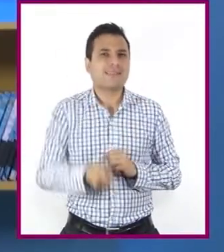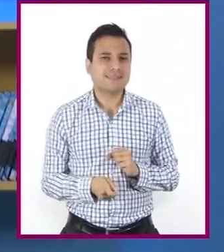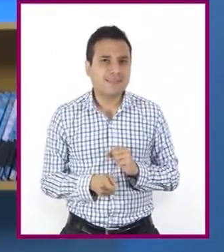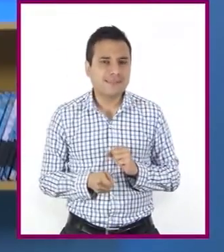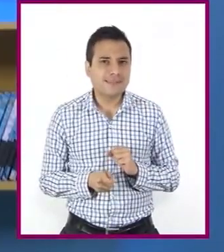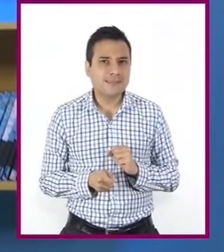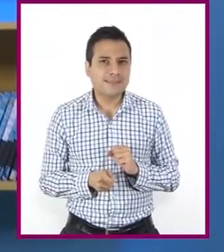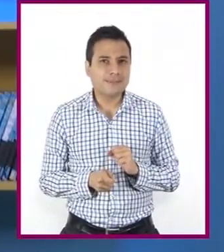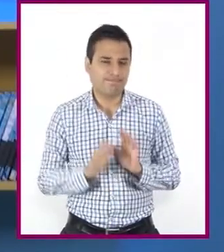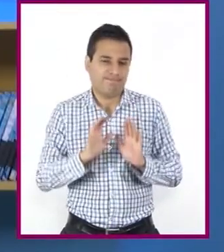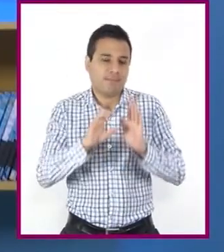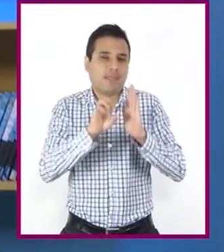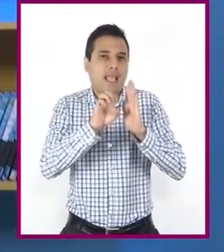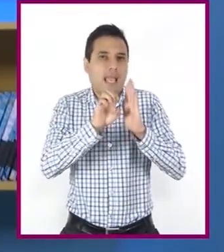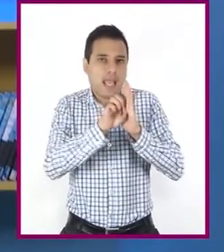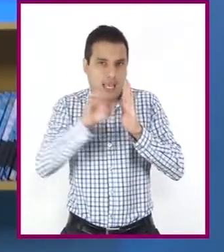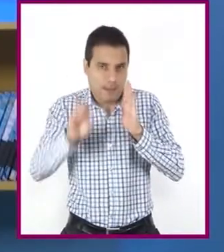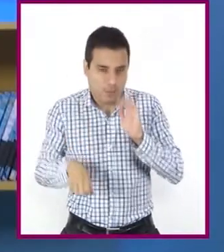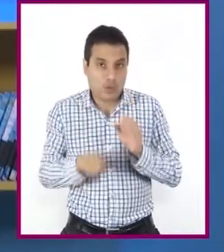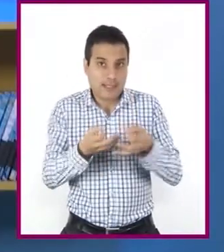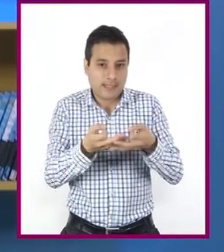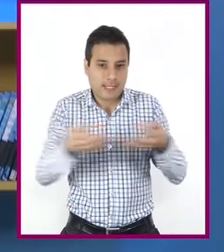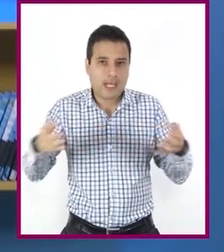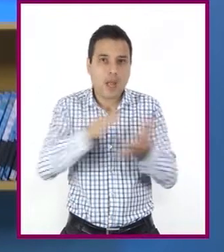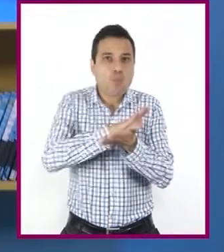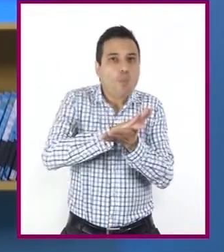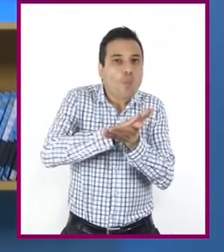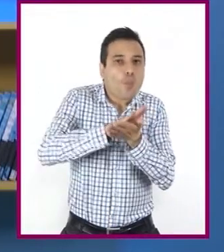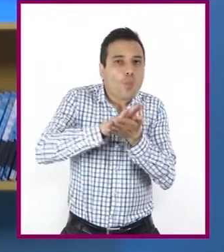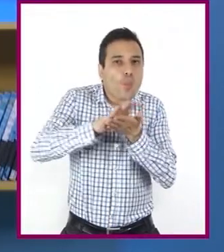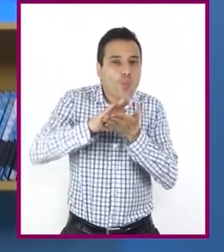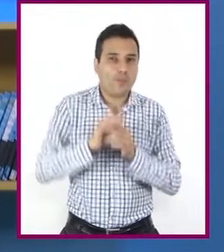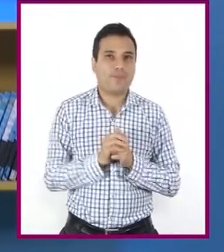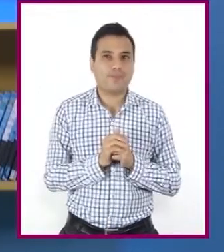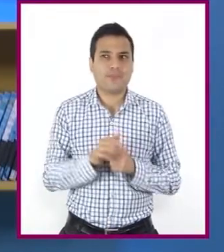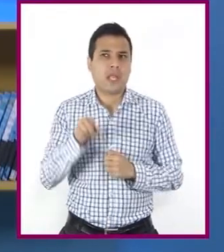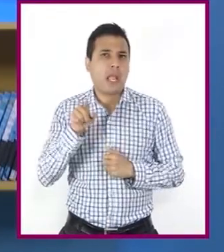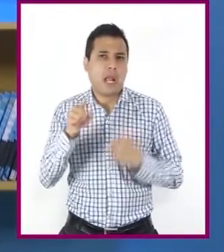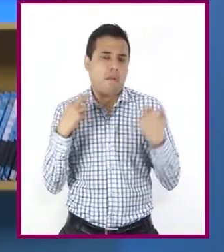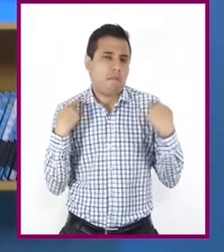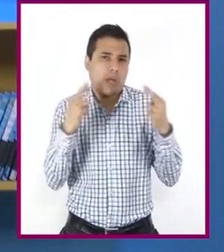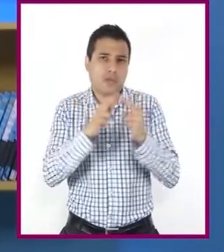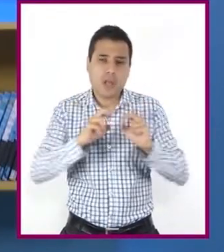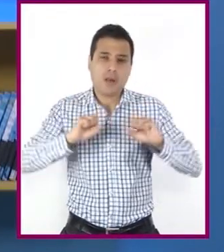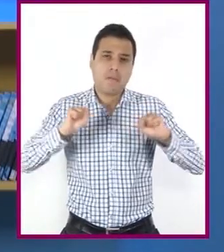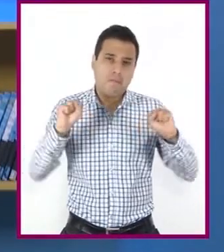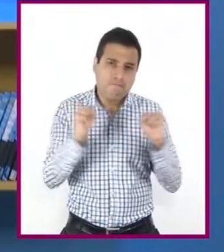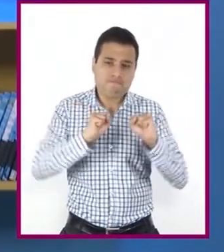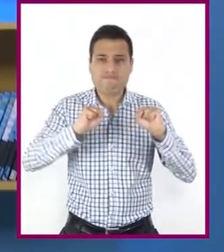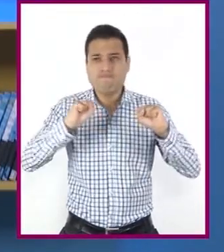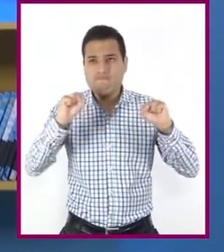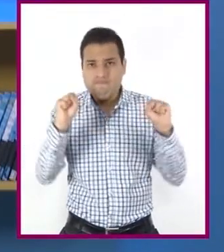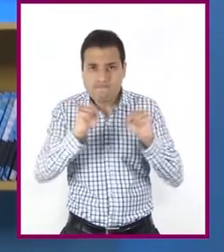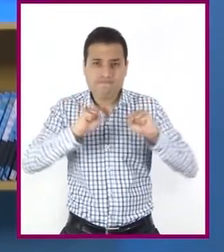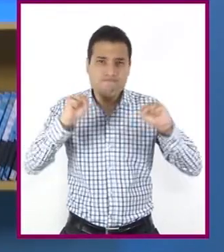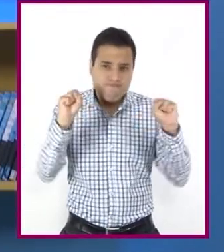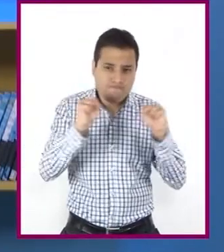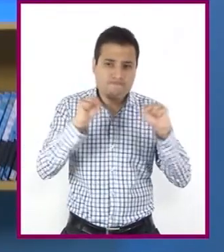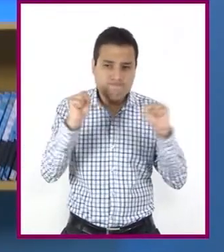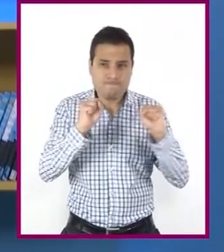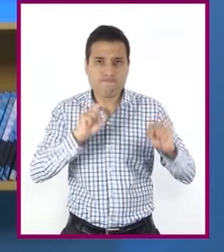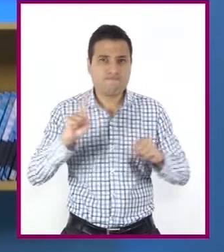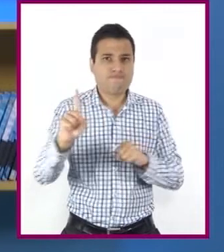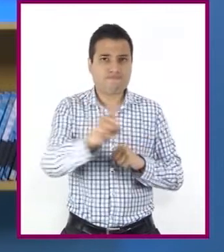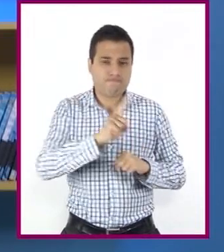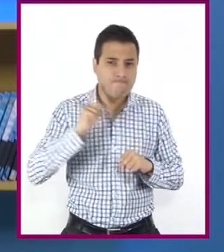Supongamos que el terreno es totalmente plano y que el profesor sigue corriendo en la medida de lo posible el perímetro del terreno.